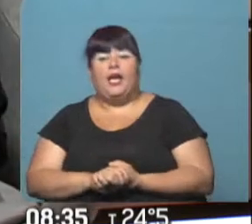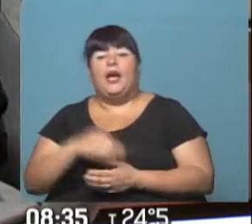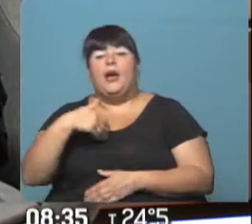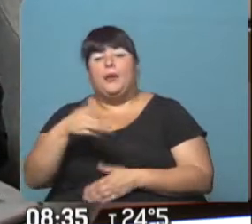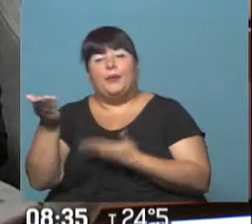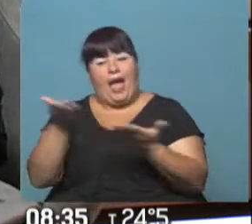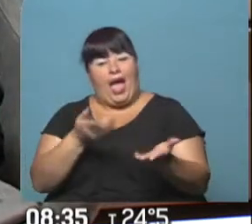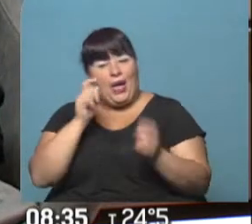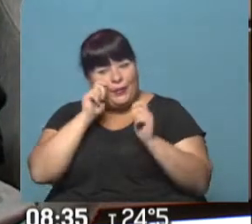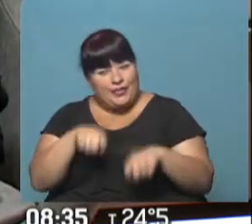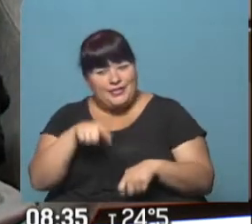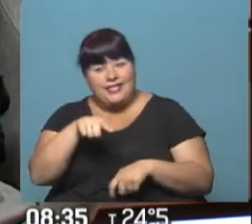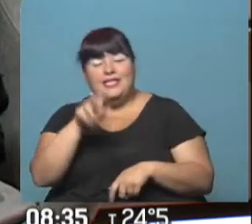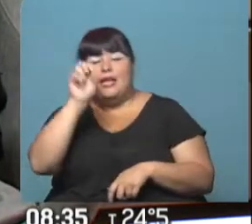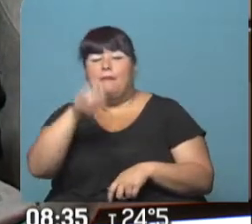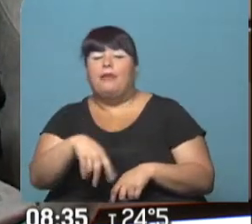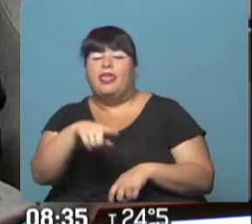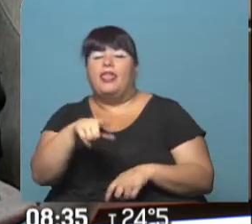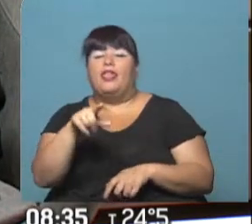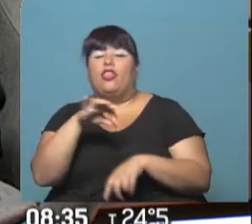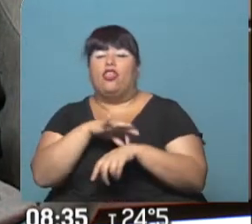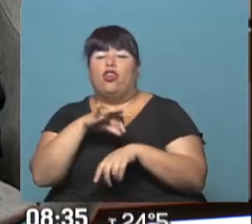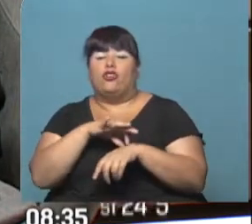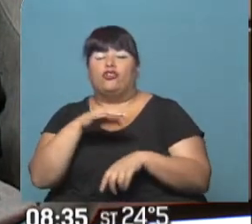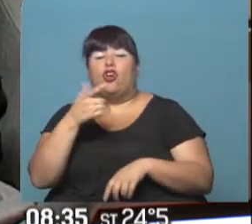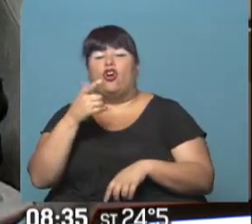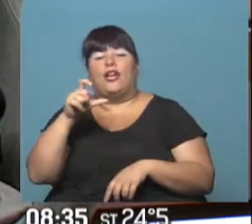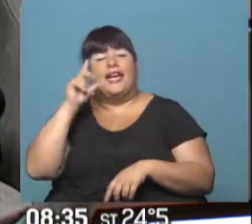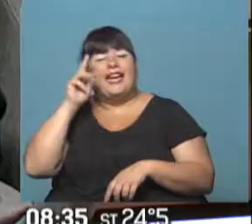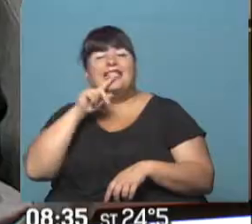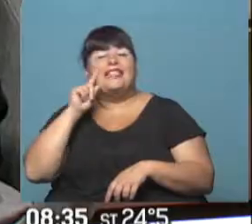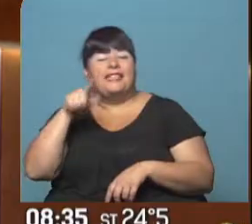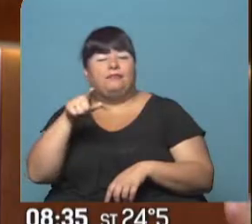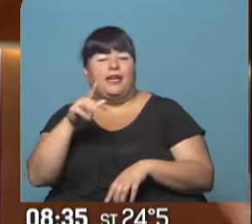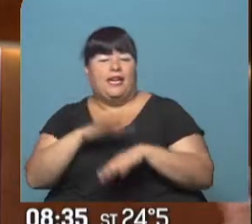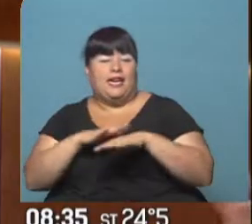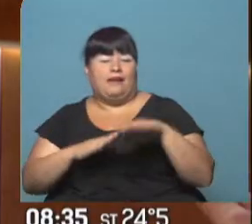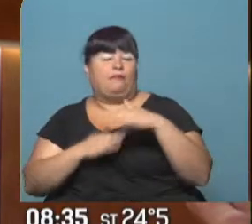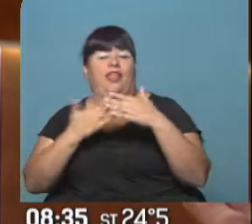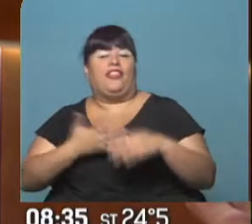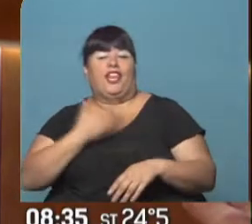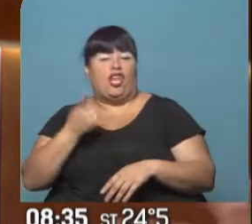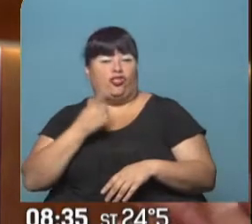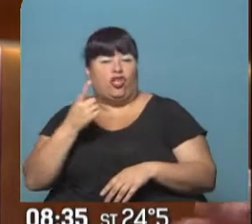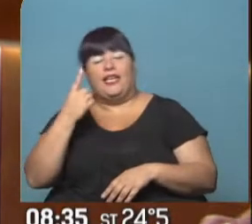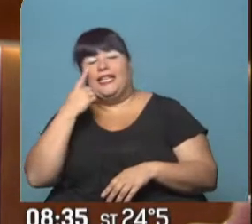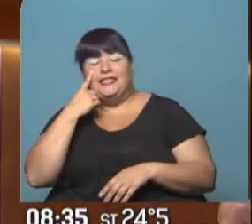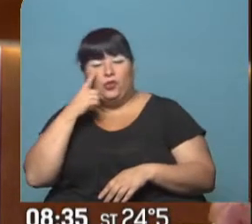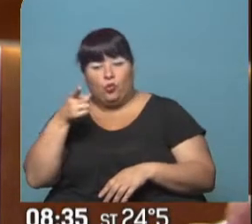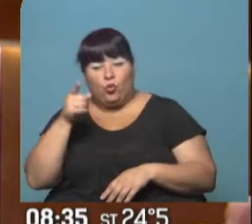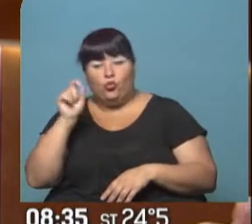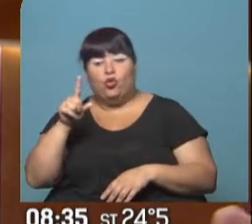Tenemos una visita, está con nosotros el doctor Ernesto Crescenti, que es el director del Instituto